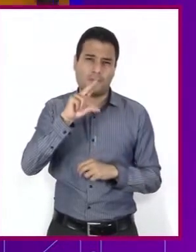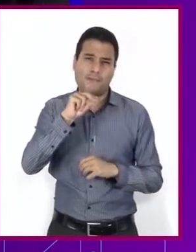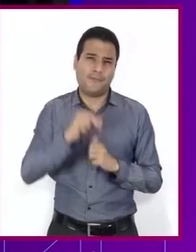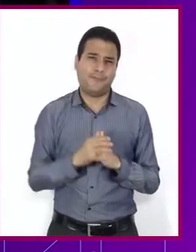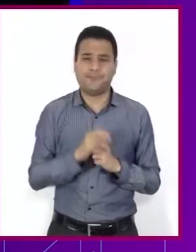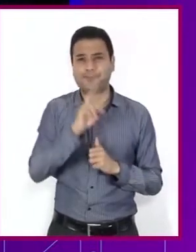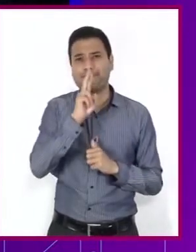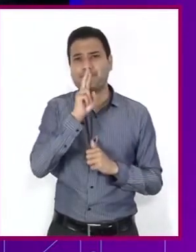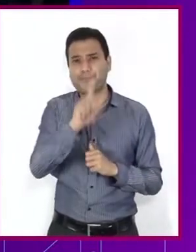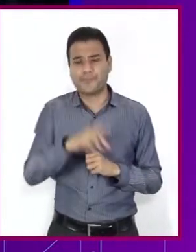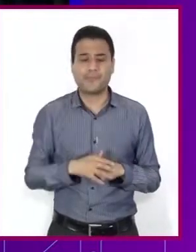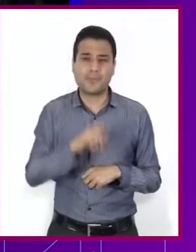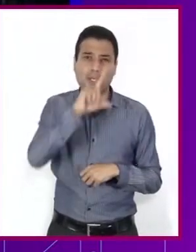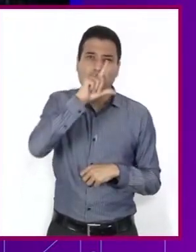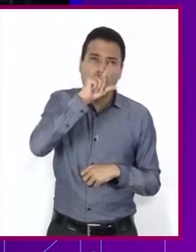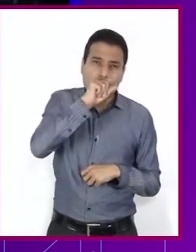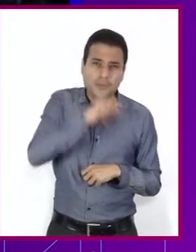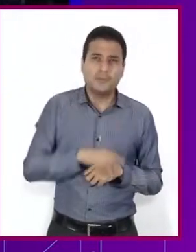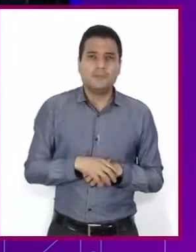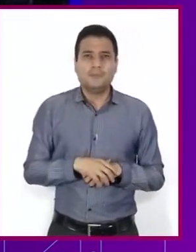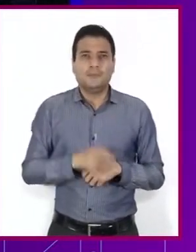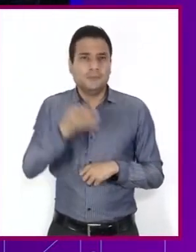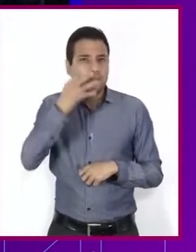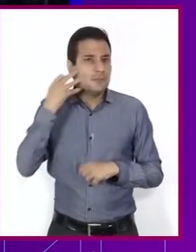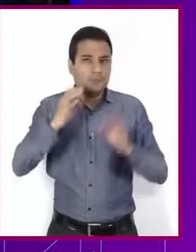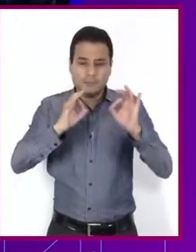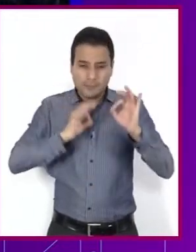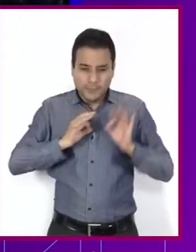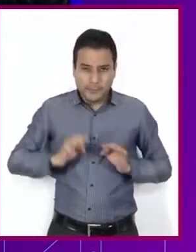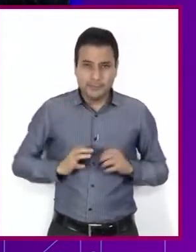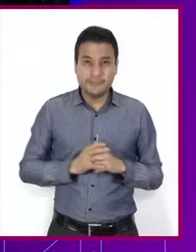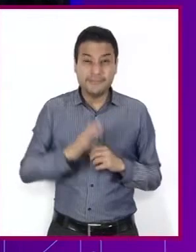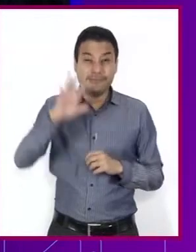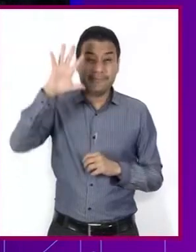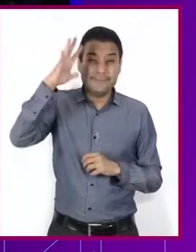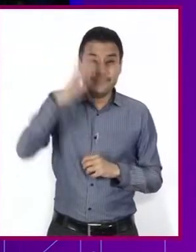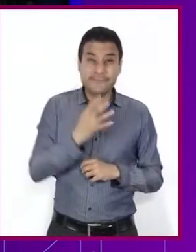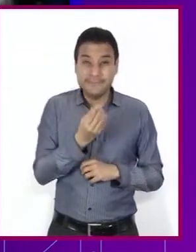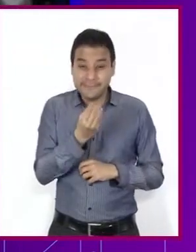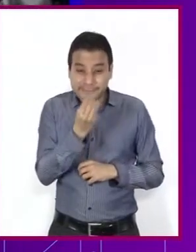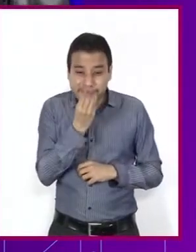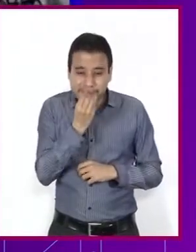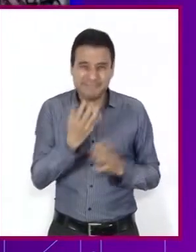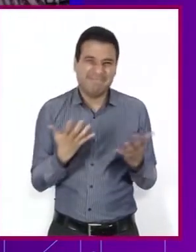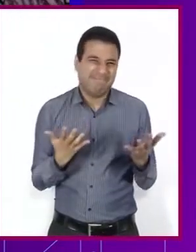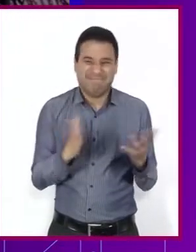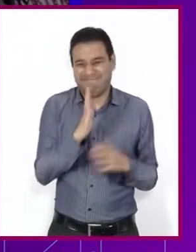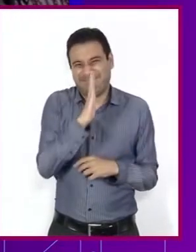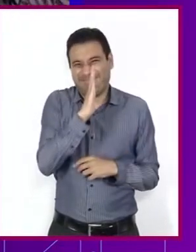no ofrecían al sol, a embriagarse y a yacer con mujeres.